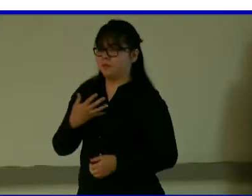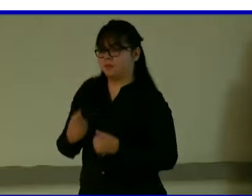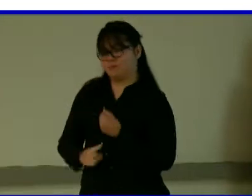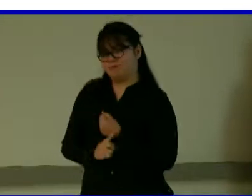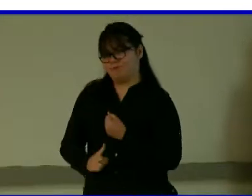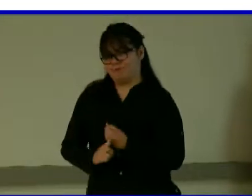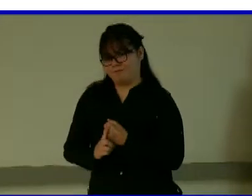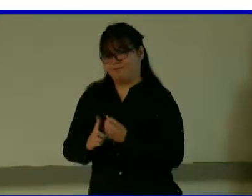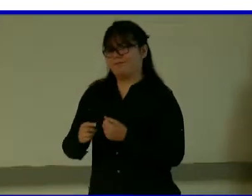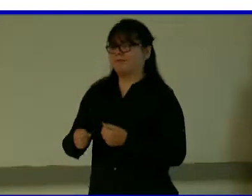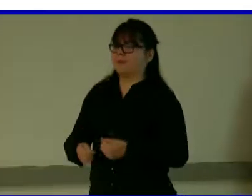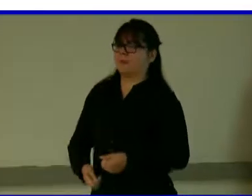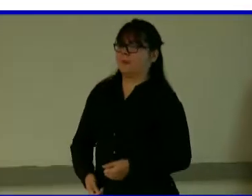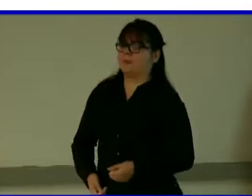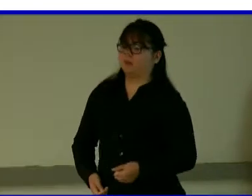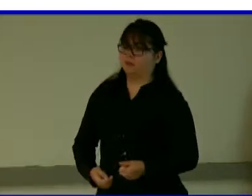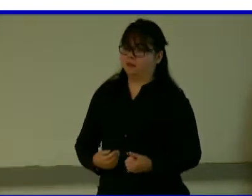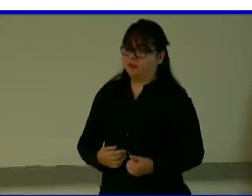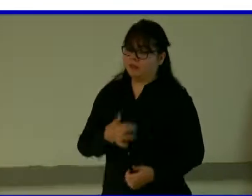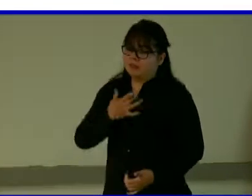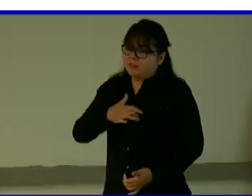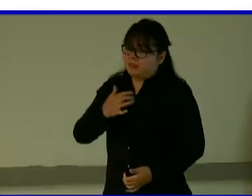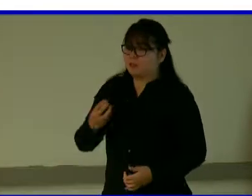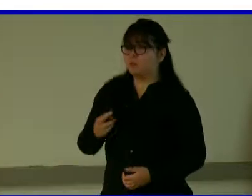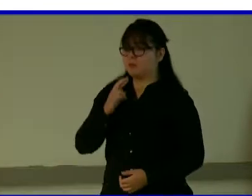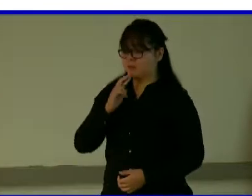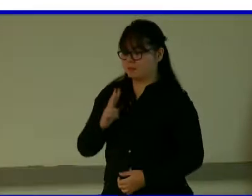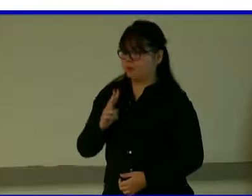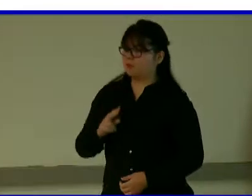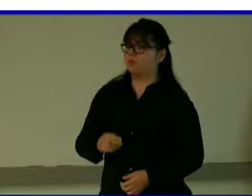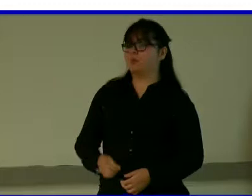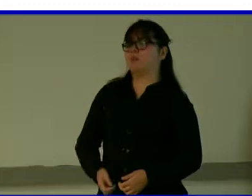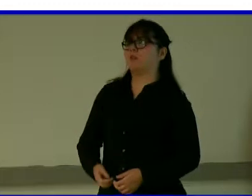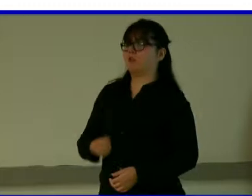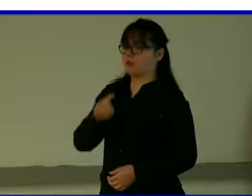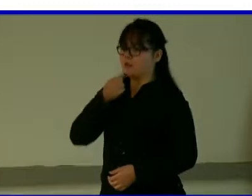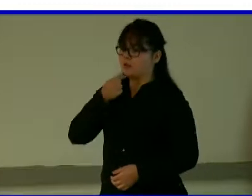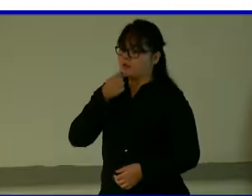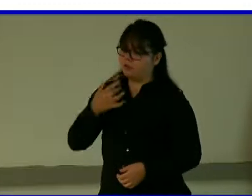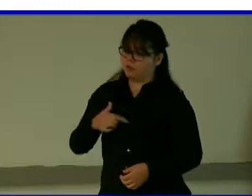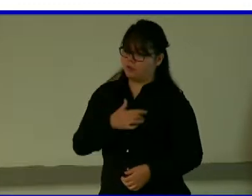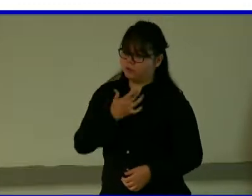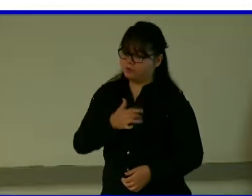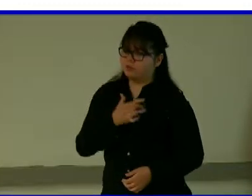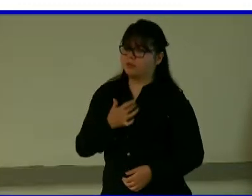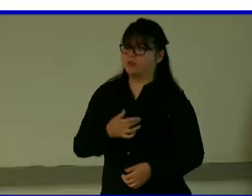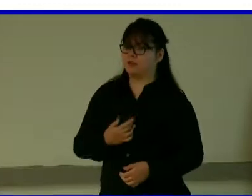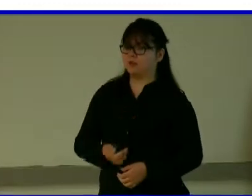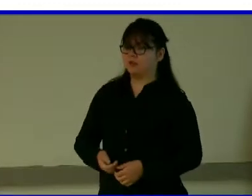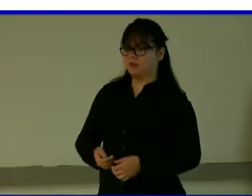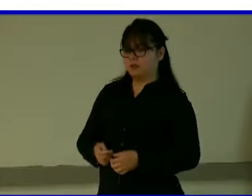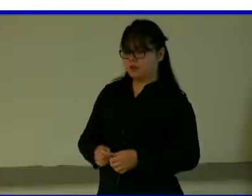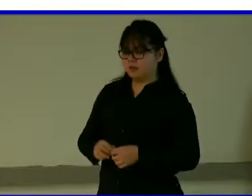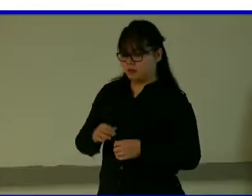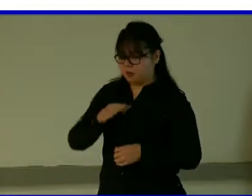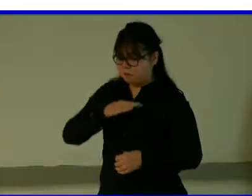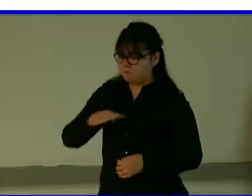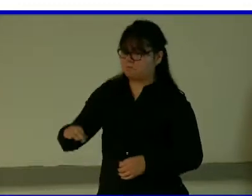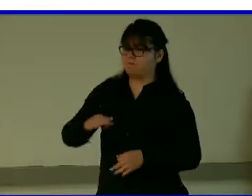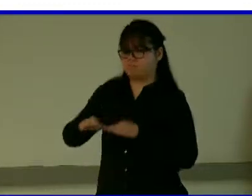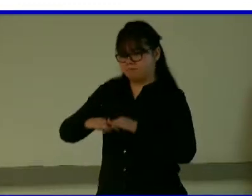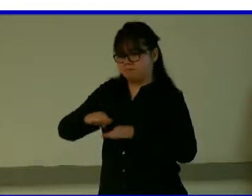La autoestima mejora cuando uno se siente competente. La confianza viene en uno mismo, viene de